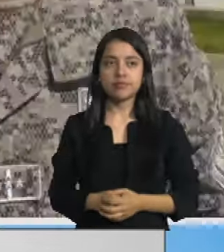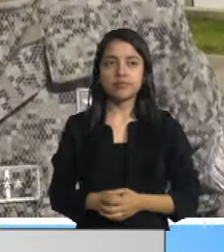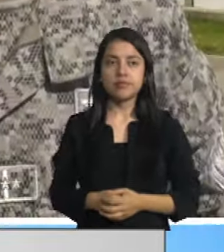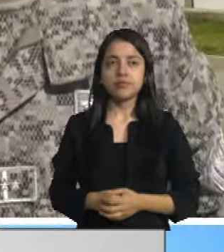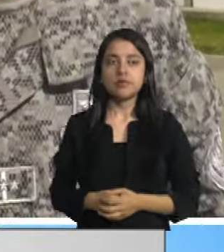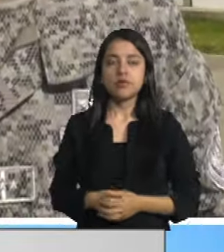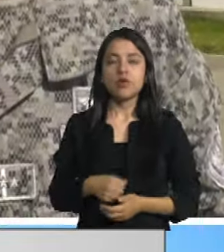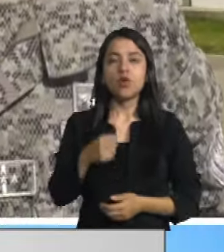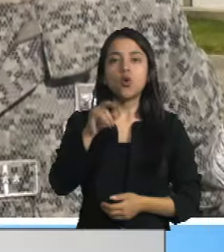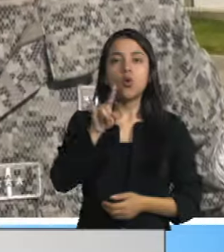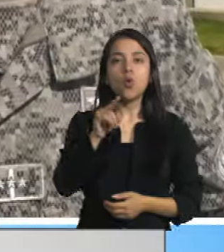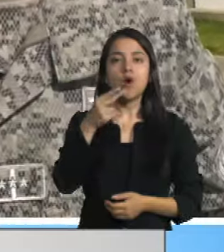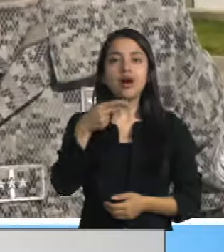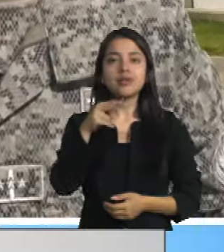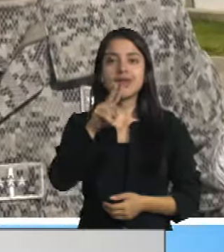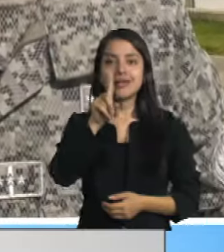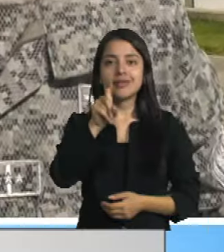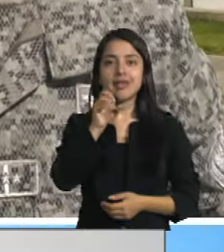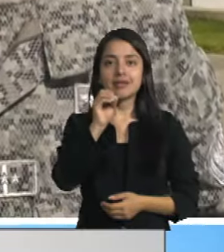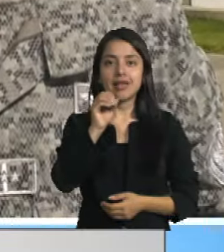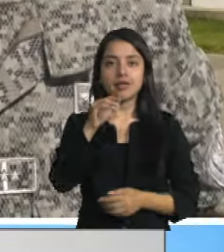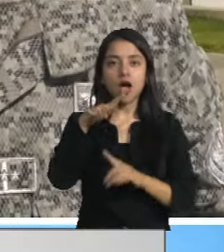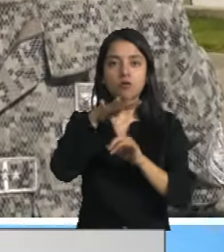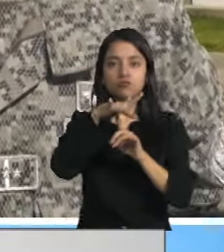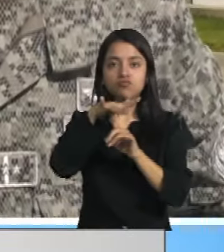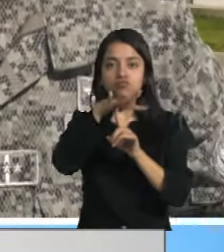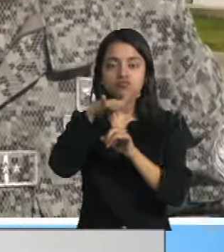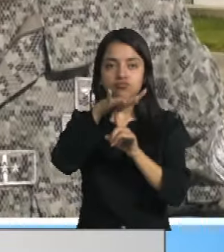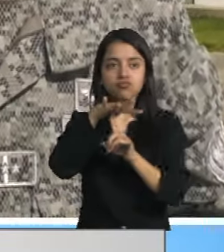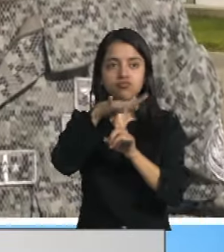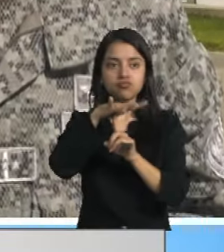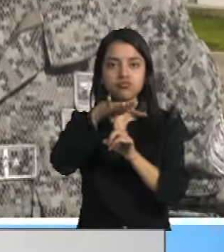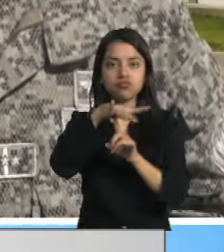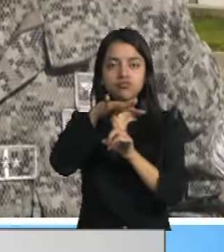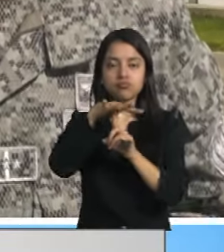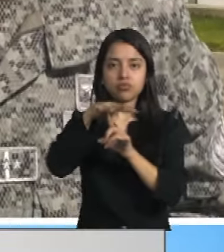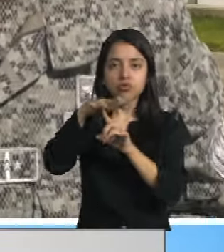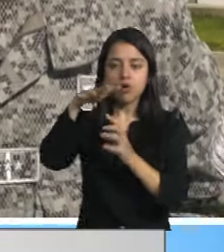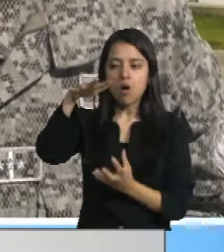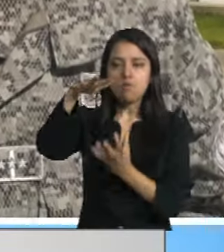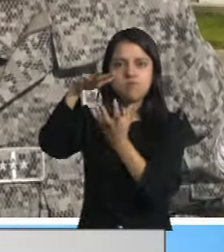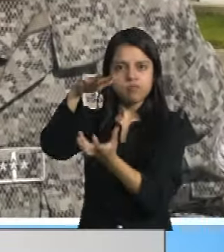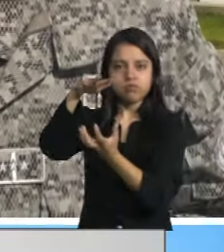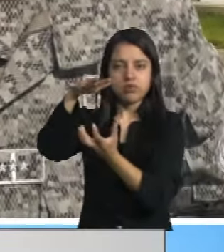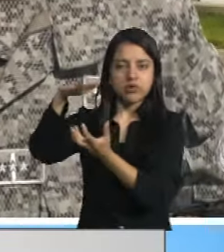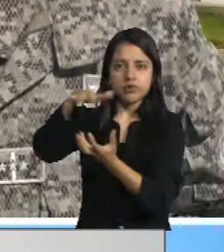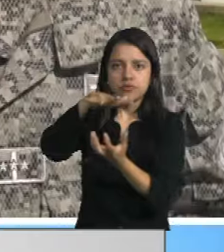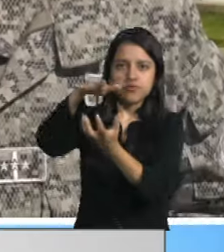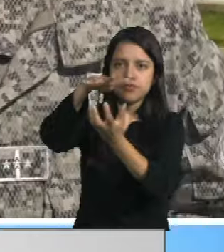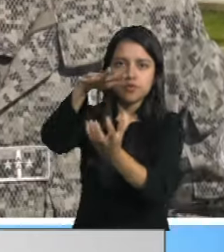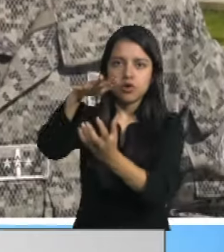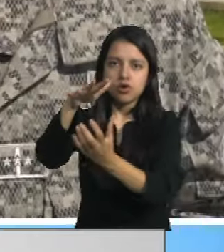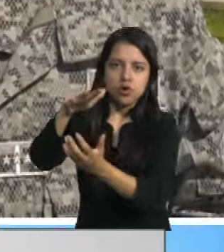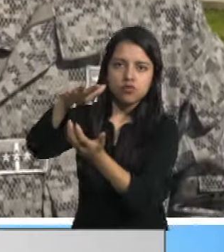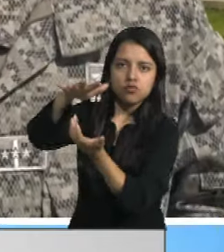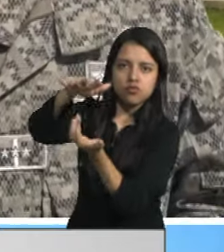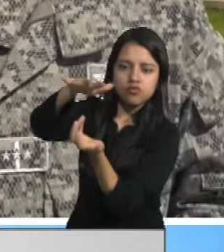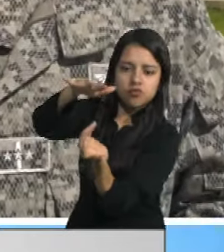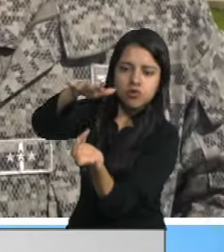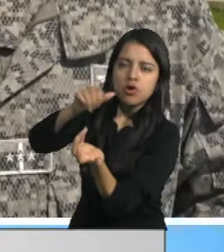helicóptero UH-60 desde el Comando Aéreo de Combate número 5, equipado con un sistema bombi bucket para atender esta